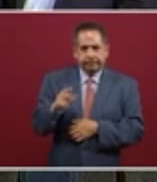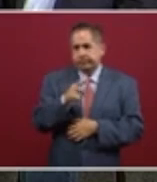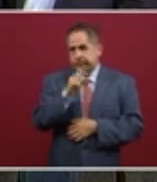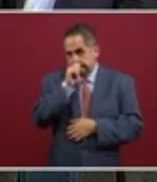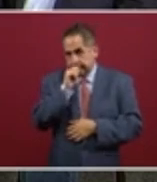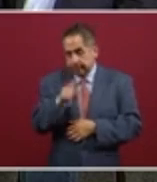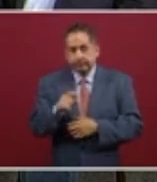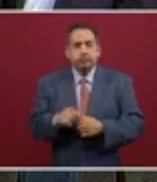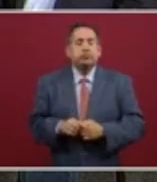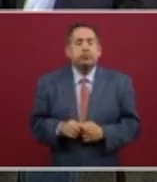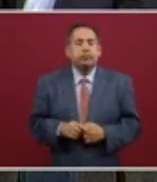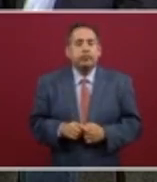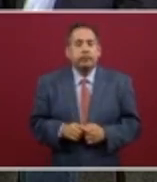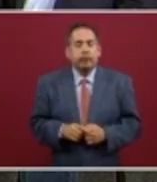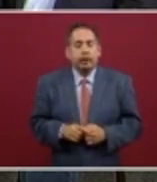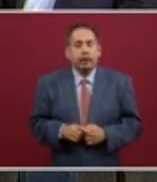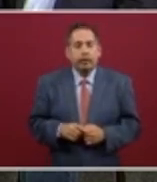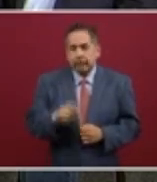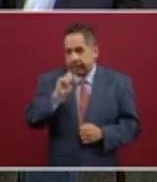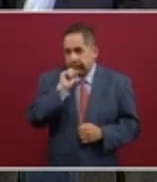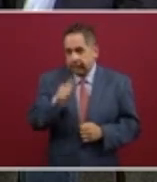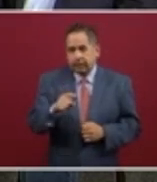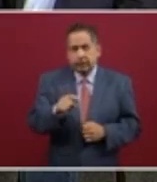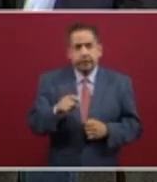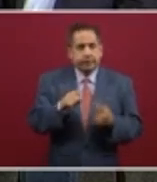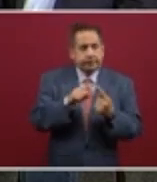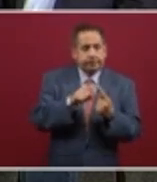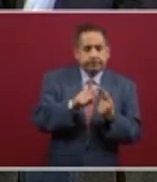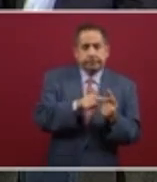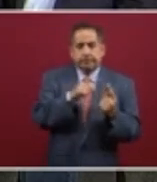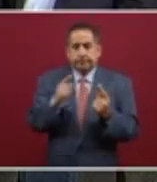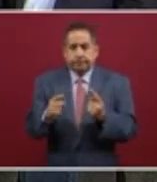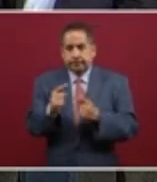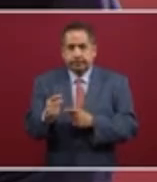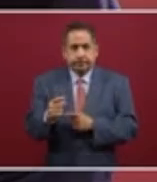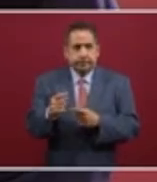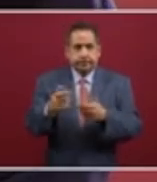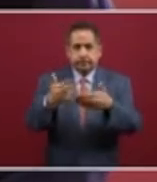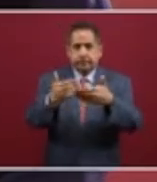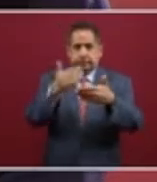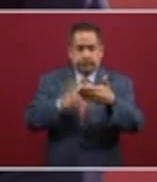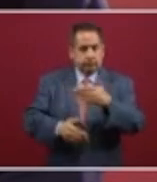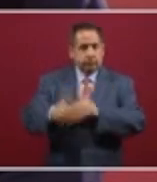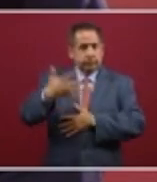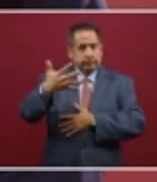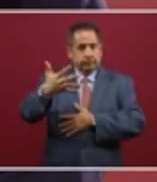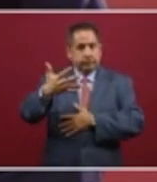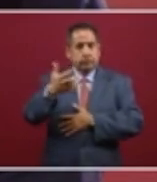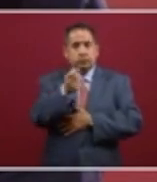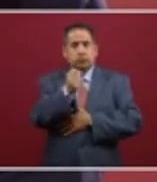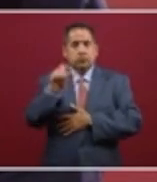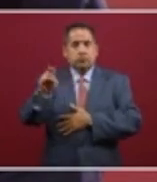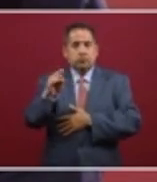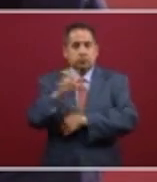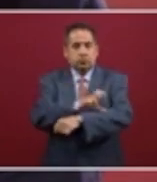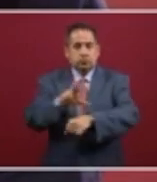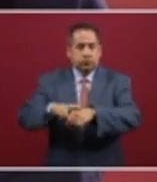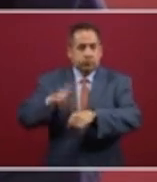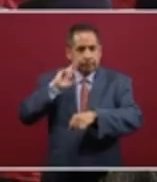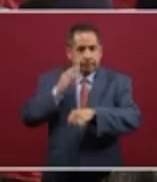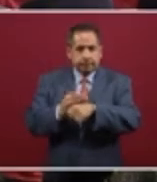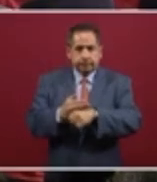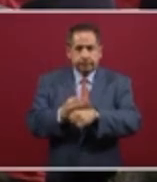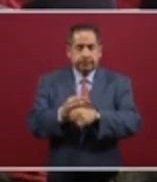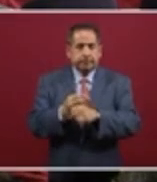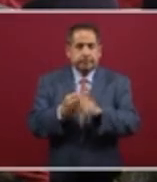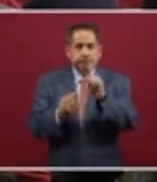javier may rodríguez encargado de desarrollo y bienestar en la región sur del país horacio duarte olivares para organizar el plan inmediato